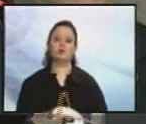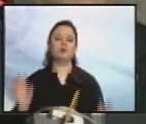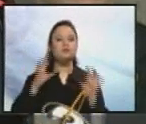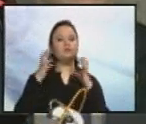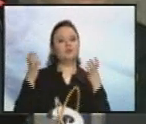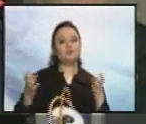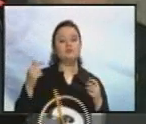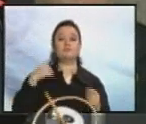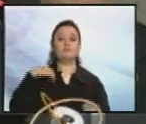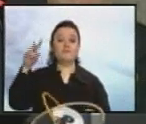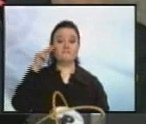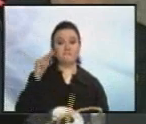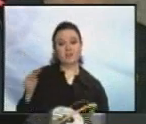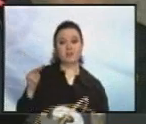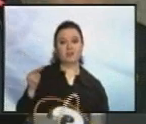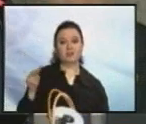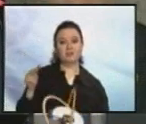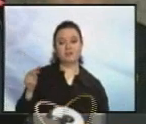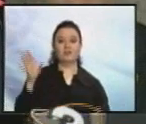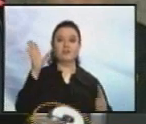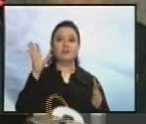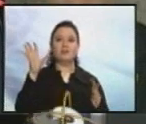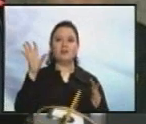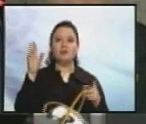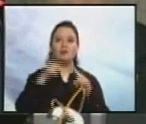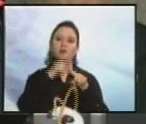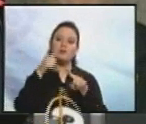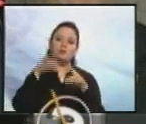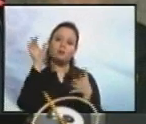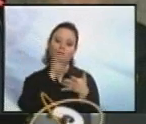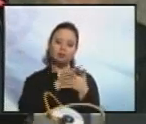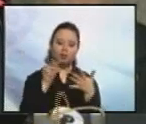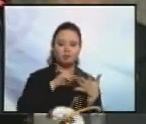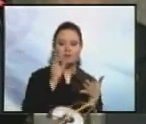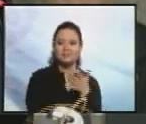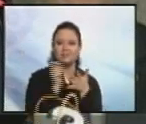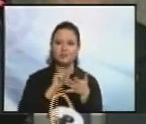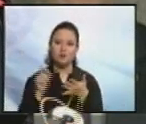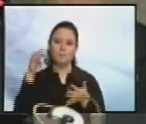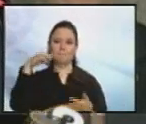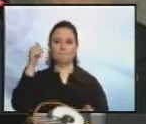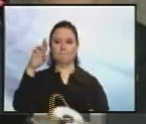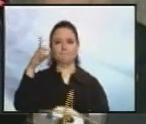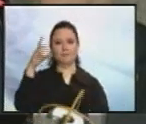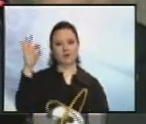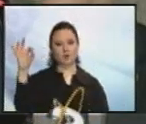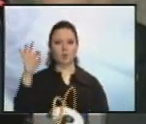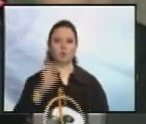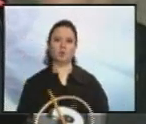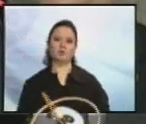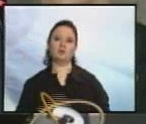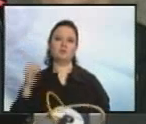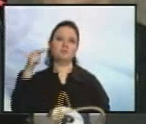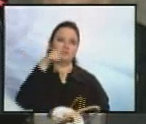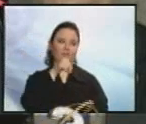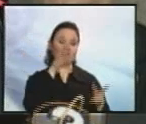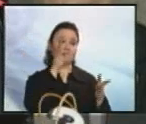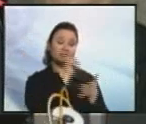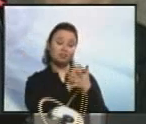Así lo percibió el escritor argentino Marco de Nevi,